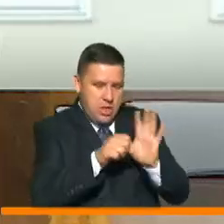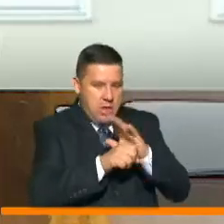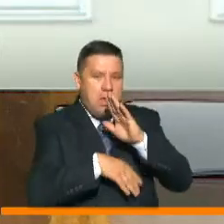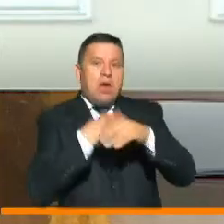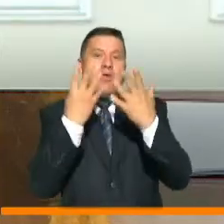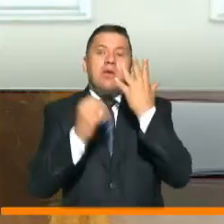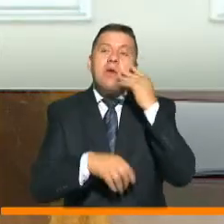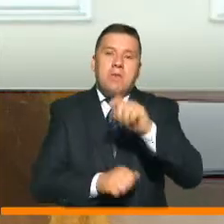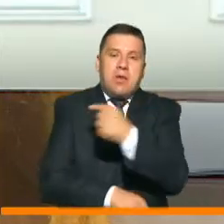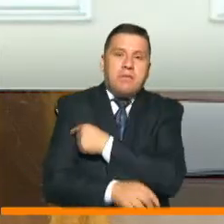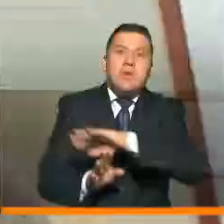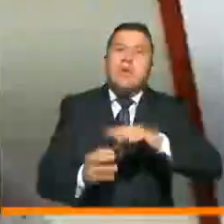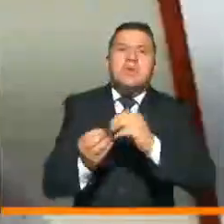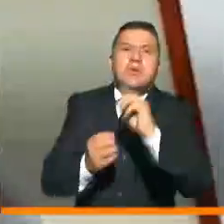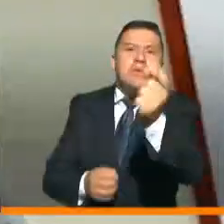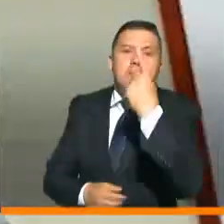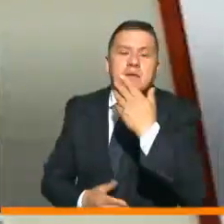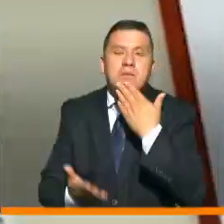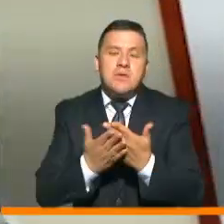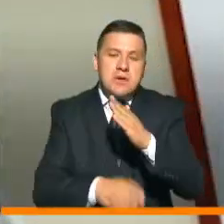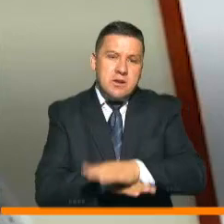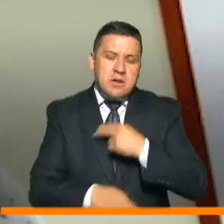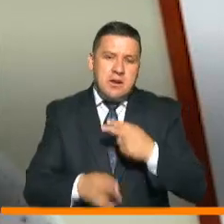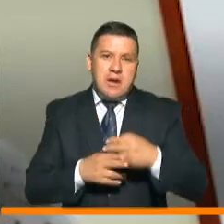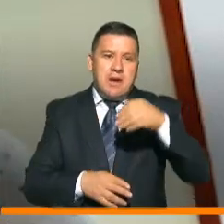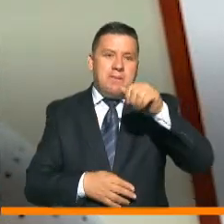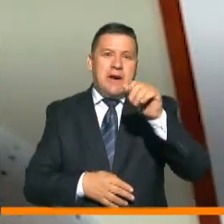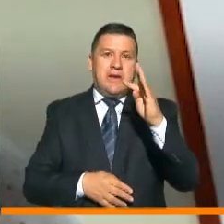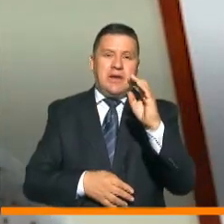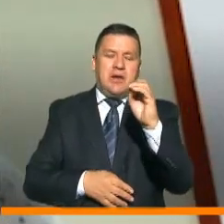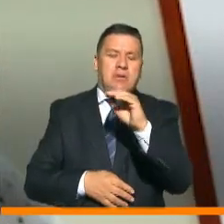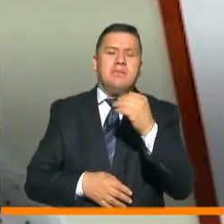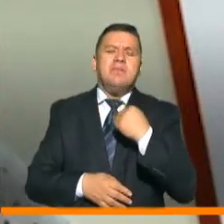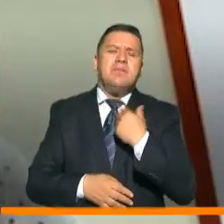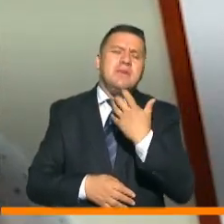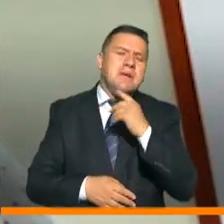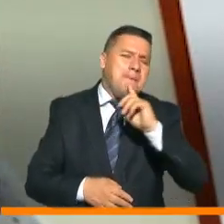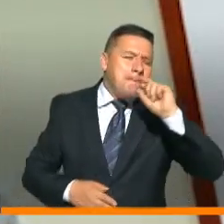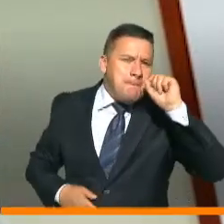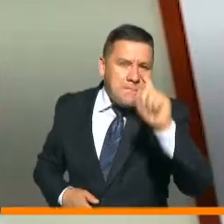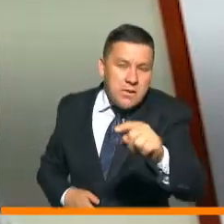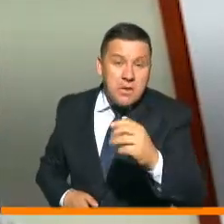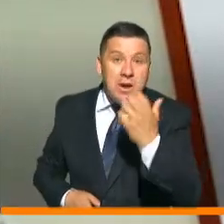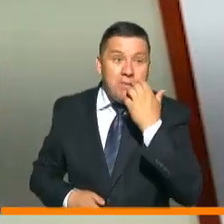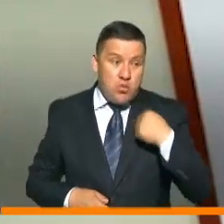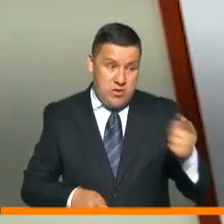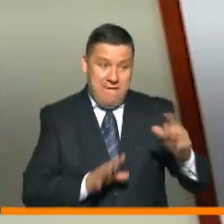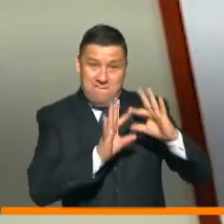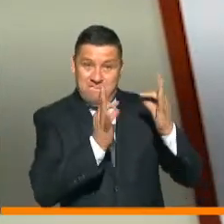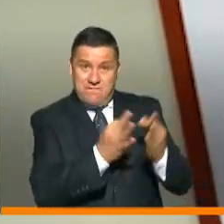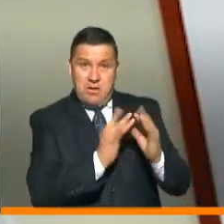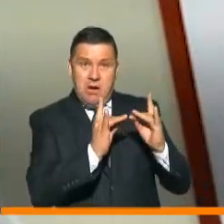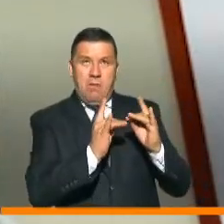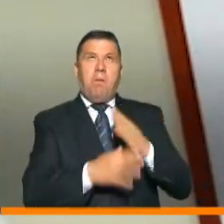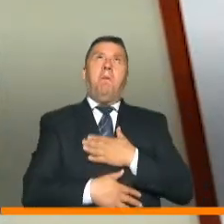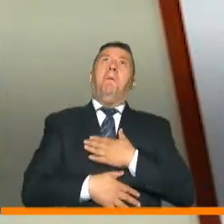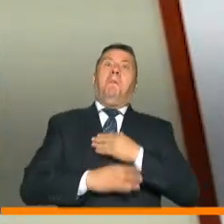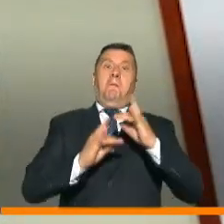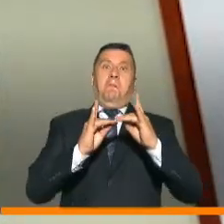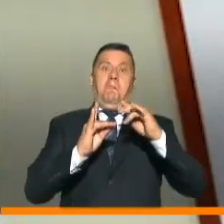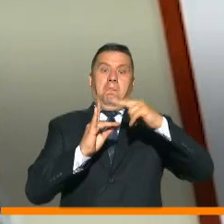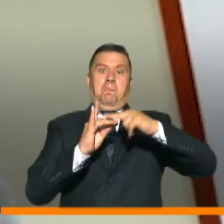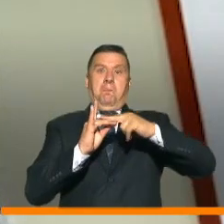pregunta tenemos? Muy buenas tardes, mi nombre es Mateo Naya y mi pregunta es, si tengo un familiar postrado en la cama priorizado